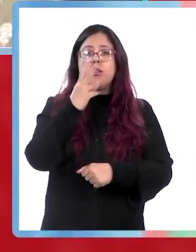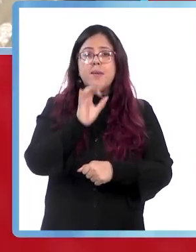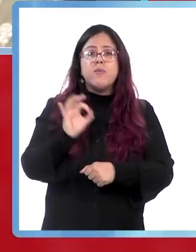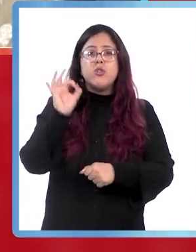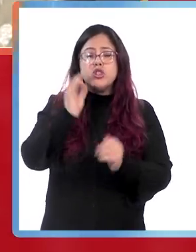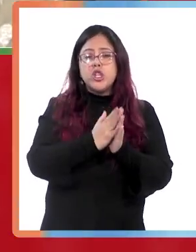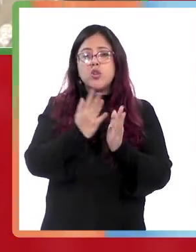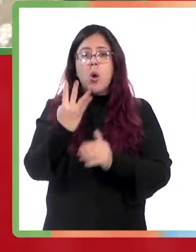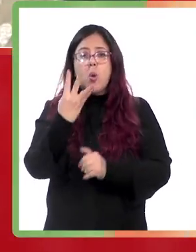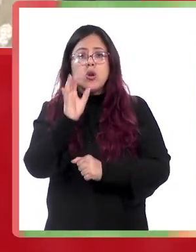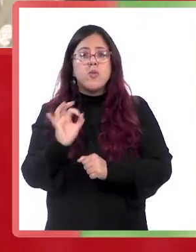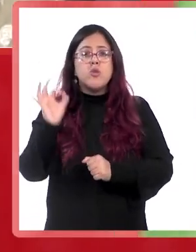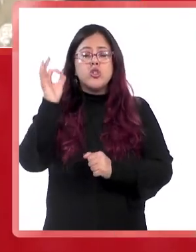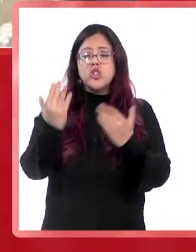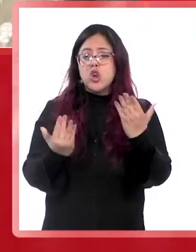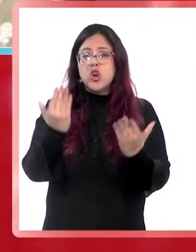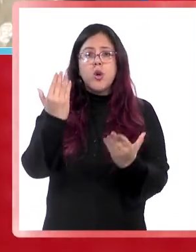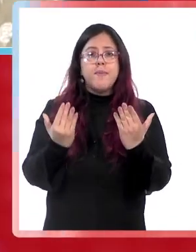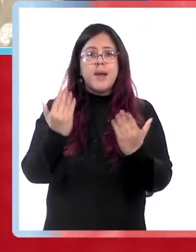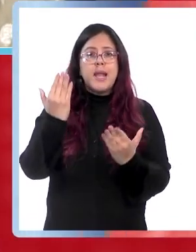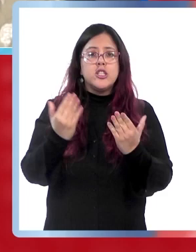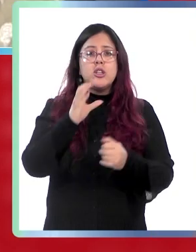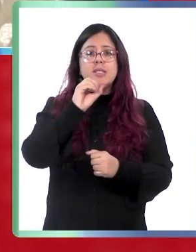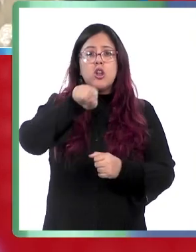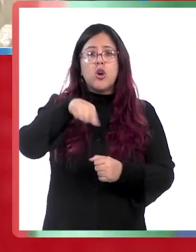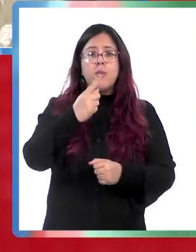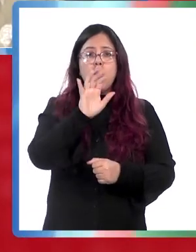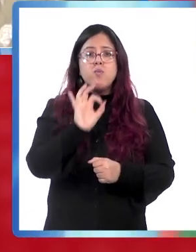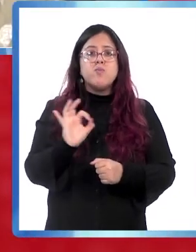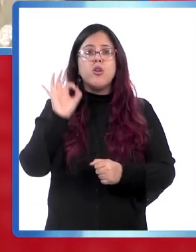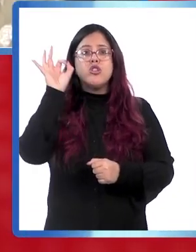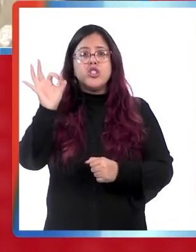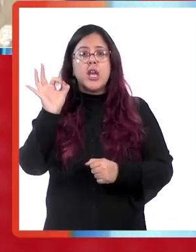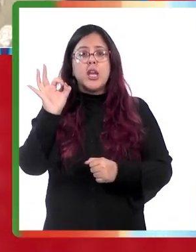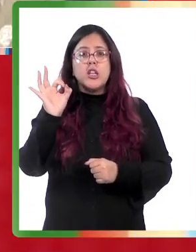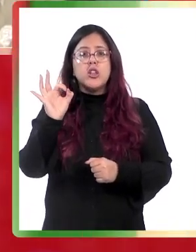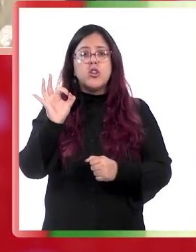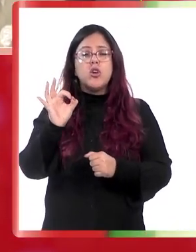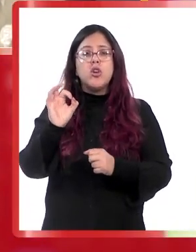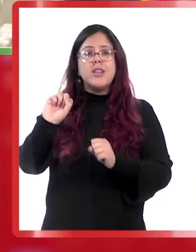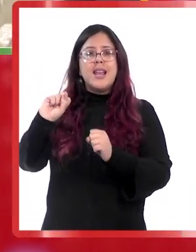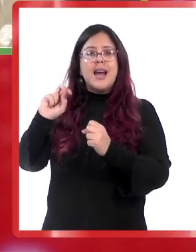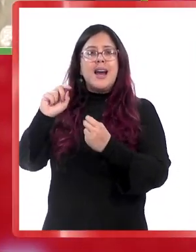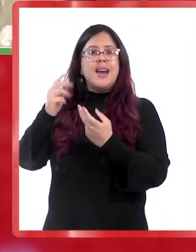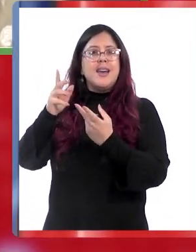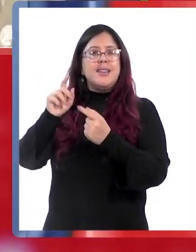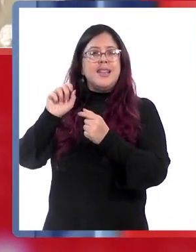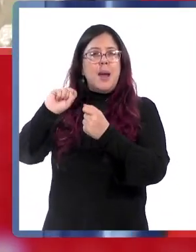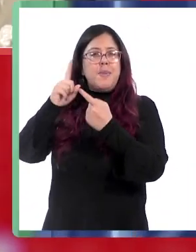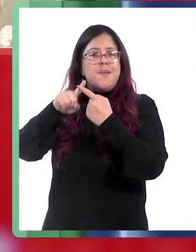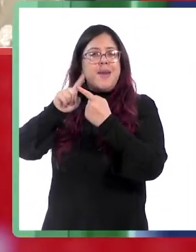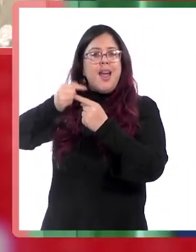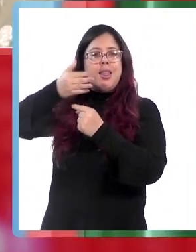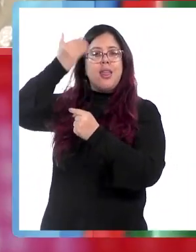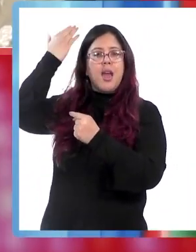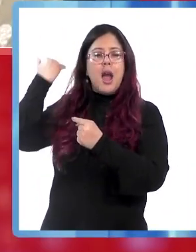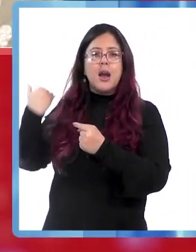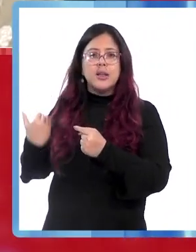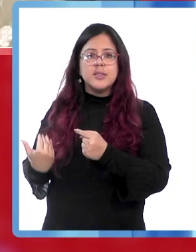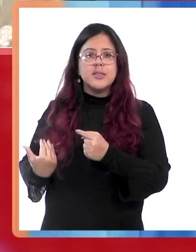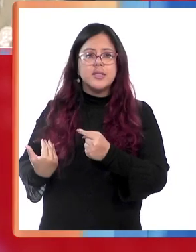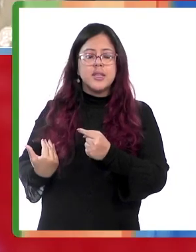el 3% y 4% en comparación al 0,1% de la clado 2, que era la anterior cepa, ¿no?